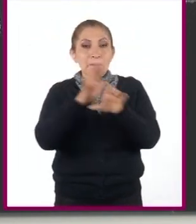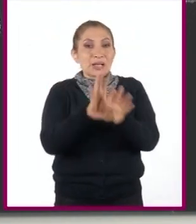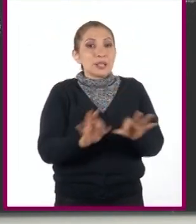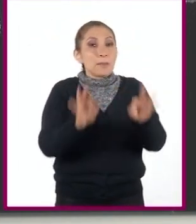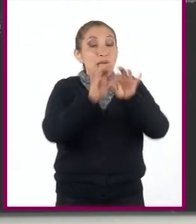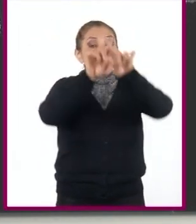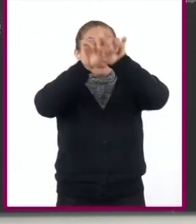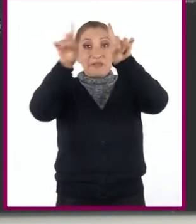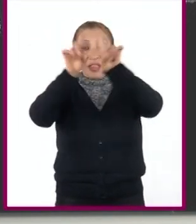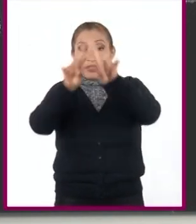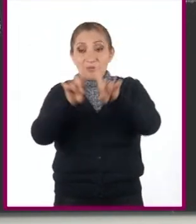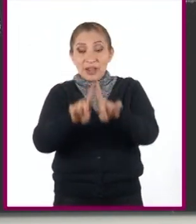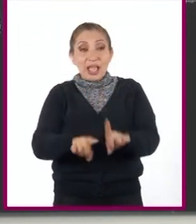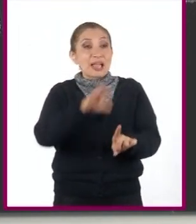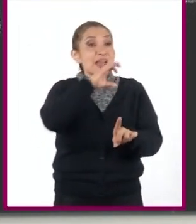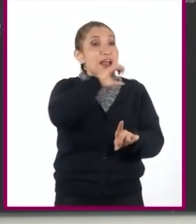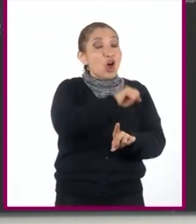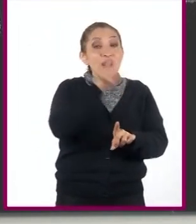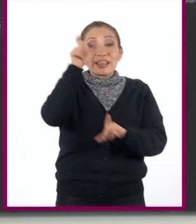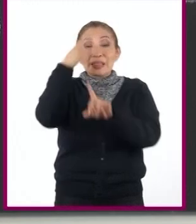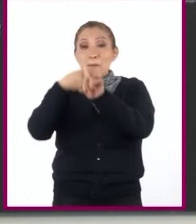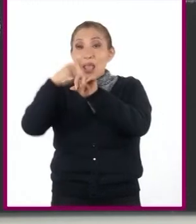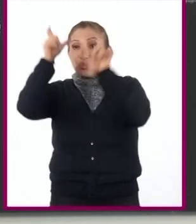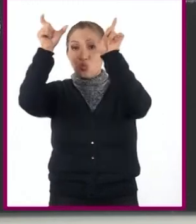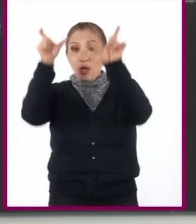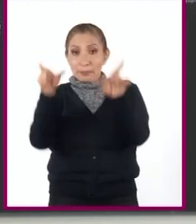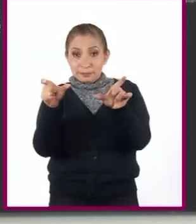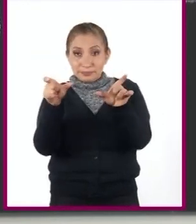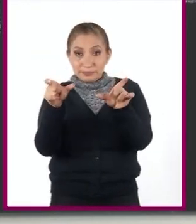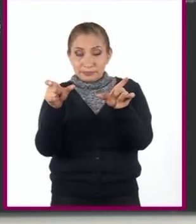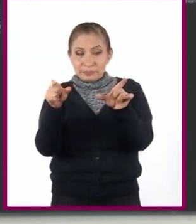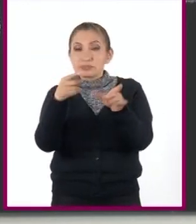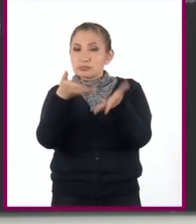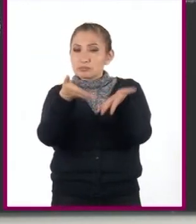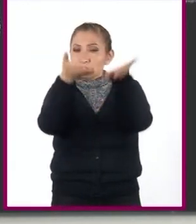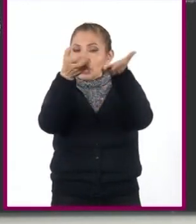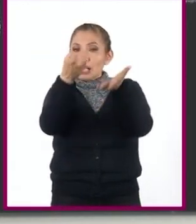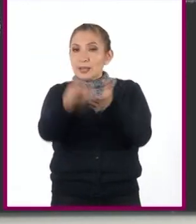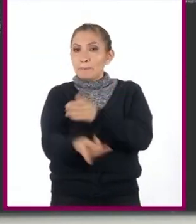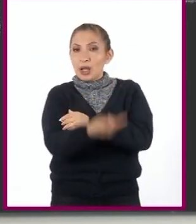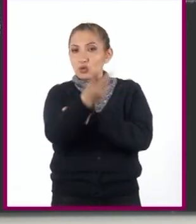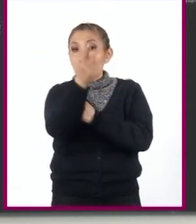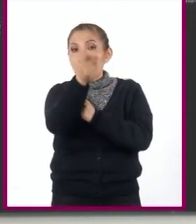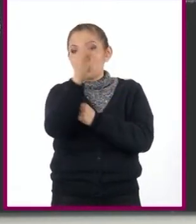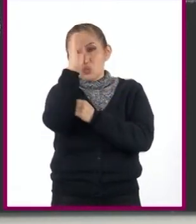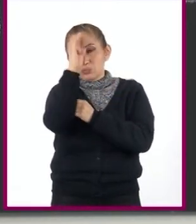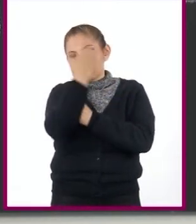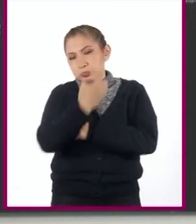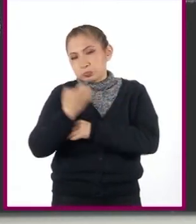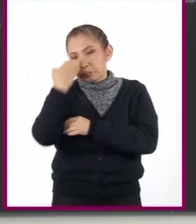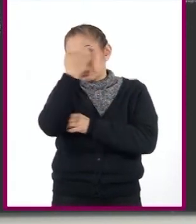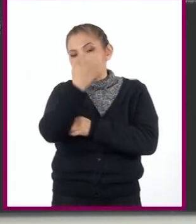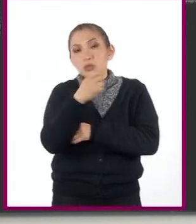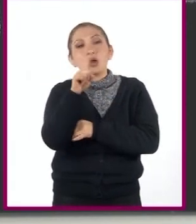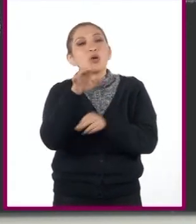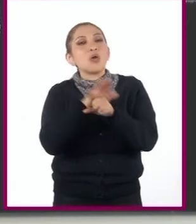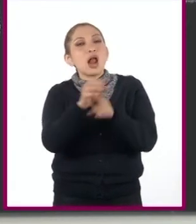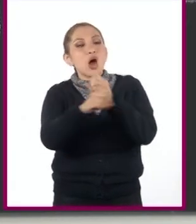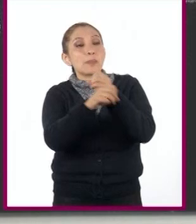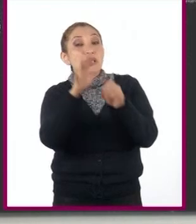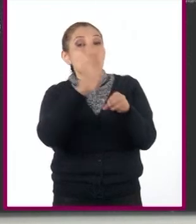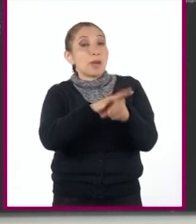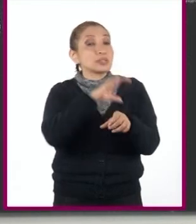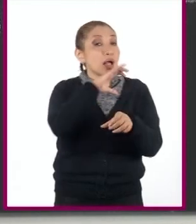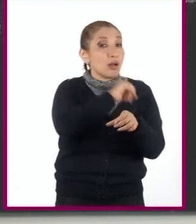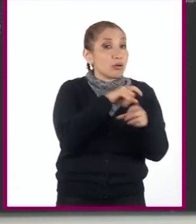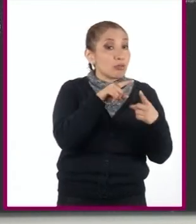principales diferencias entre calor y temperatura. Les dejamos esta pregunta para que reflexionen. ¿Qué objeto tiene más